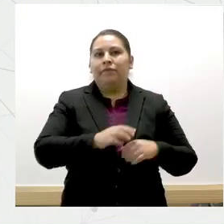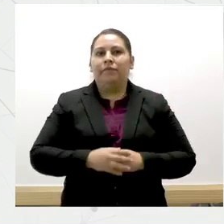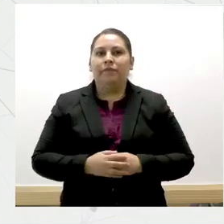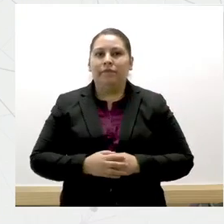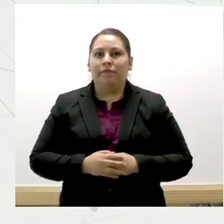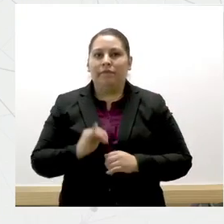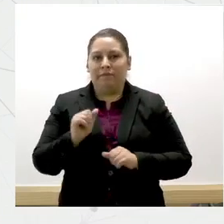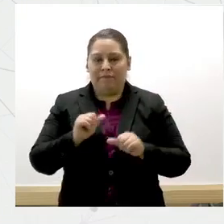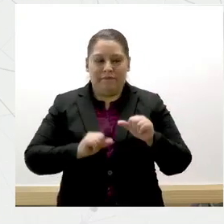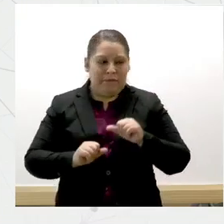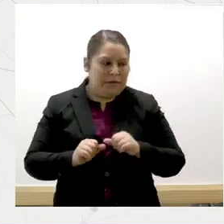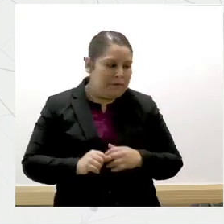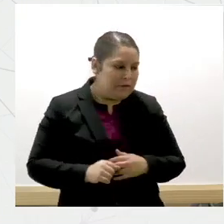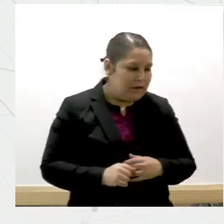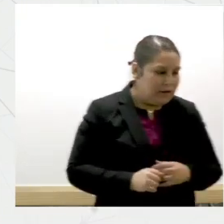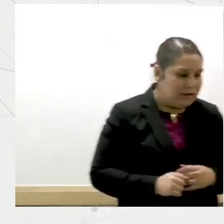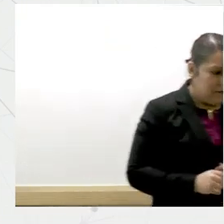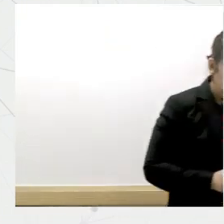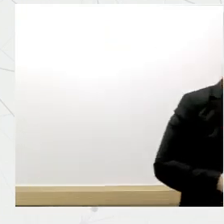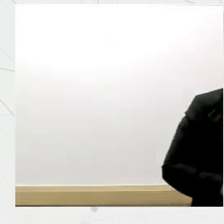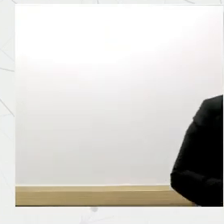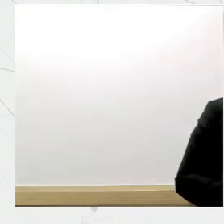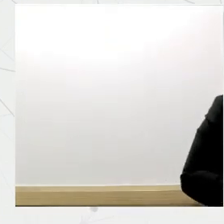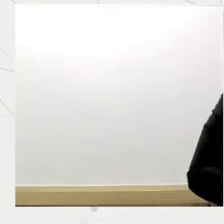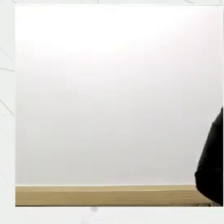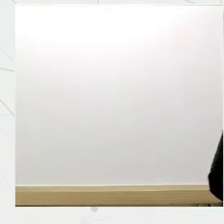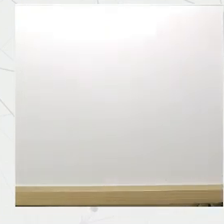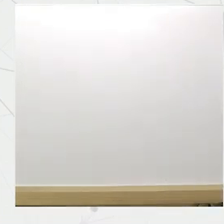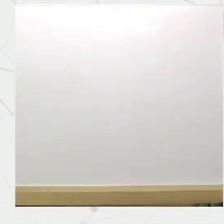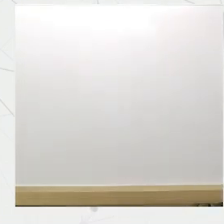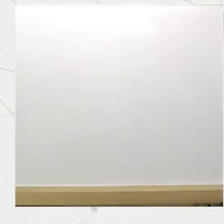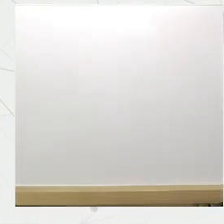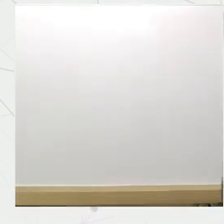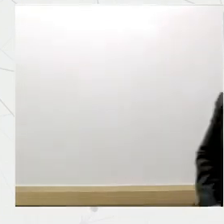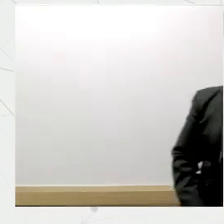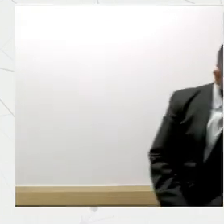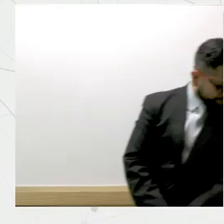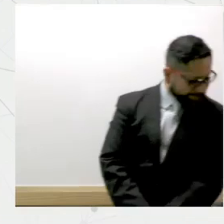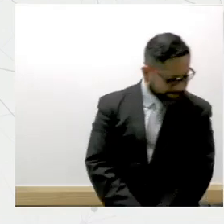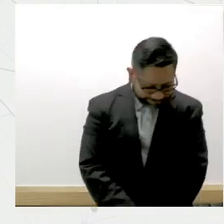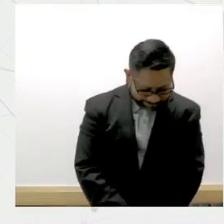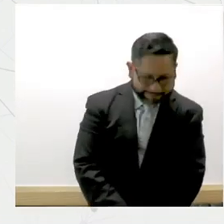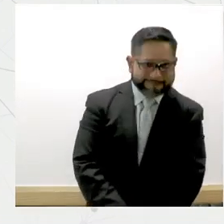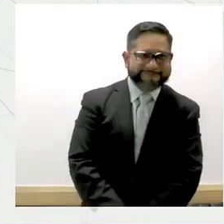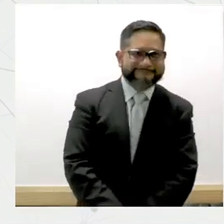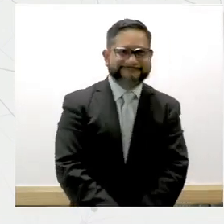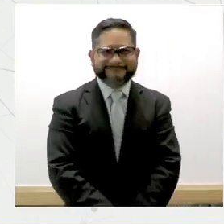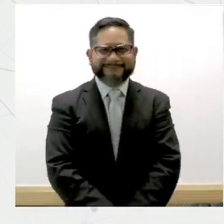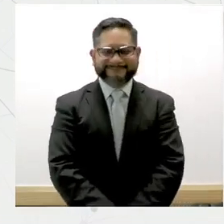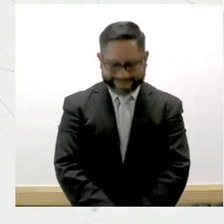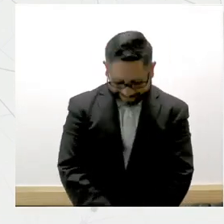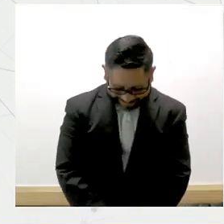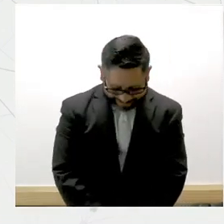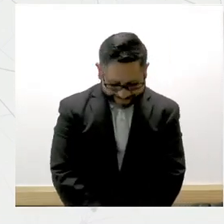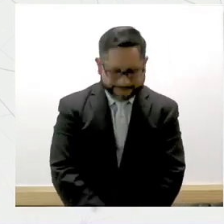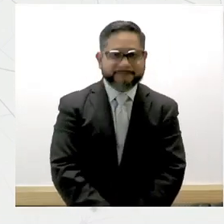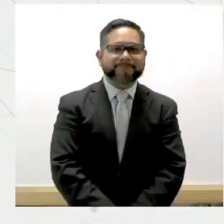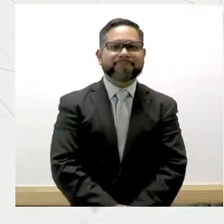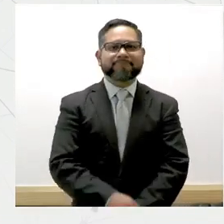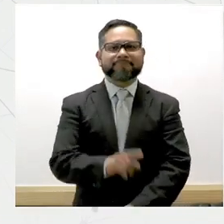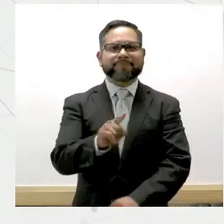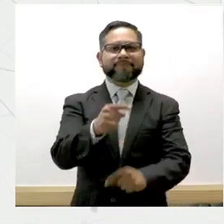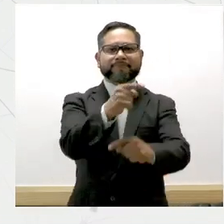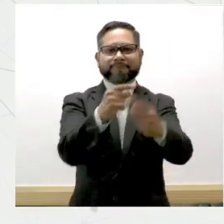precisamente el gran despliegue que está llevando a cabo la inteligencia artificial y la necesidad de ir, pues, abordando las necesidades, ¿no?, que nos va llevando a